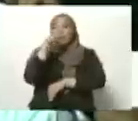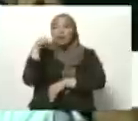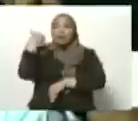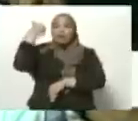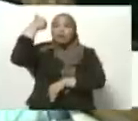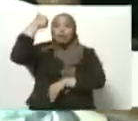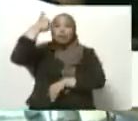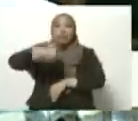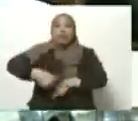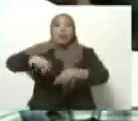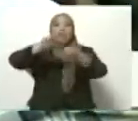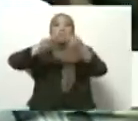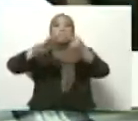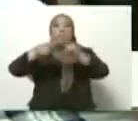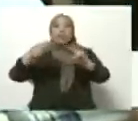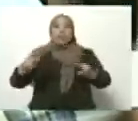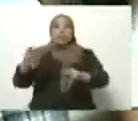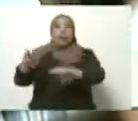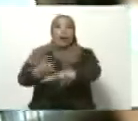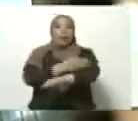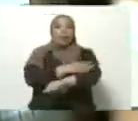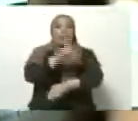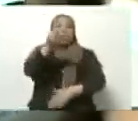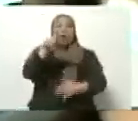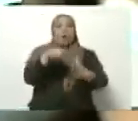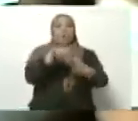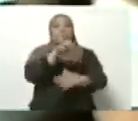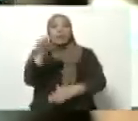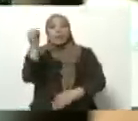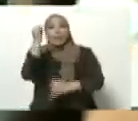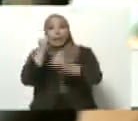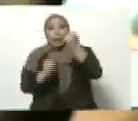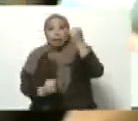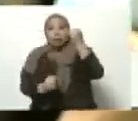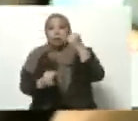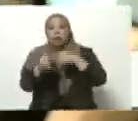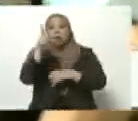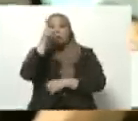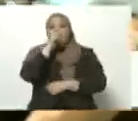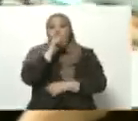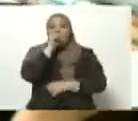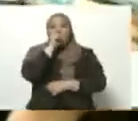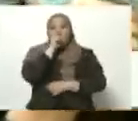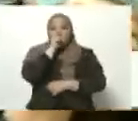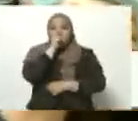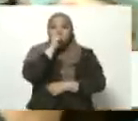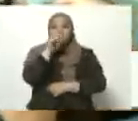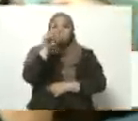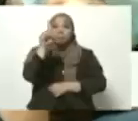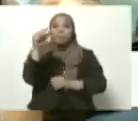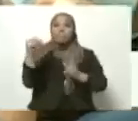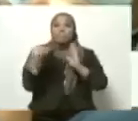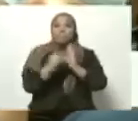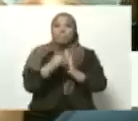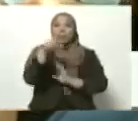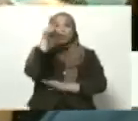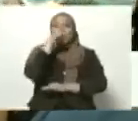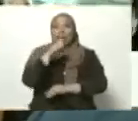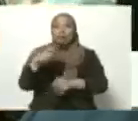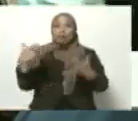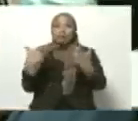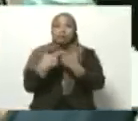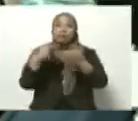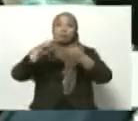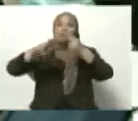paz en Europa por 1.000 años. En los últimos 1.000 años nunca había habido tanta paz en Europa tan larga